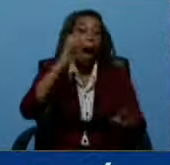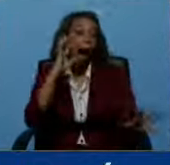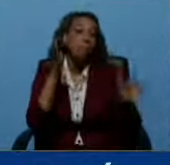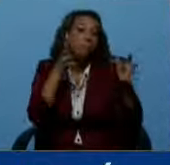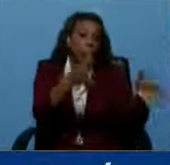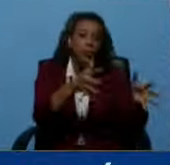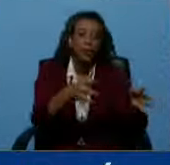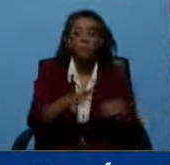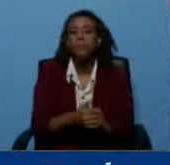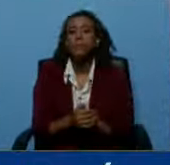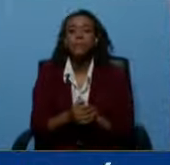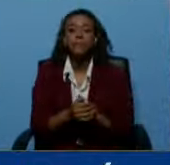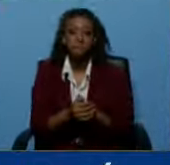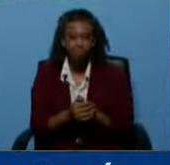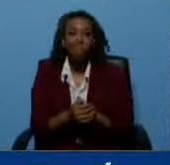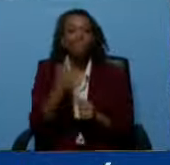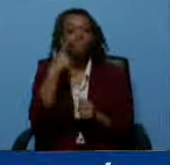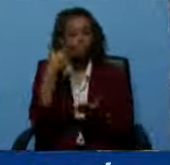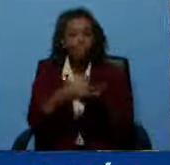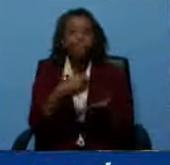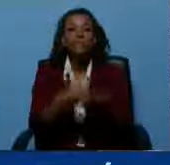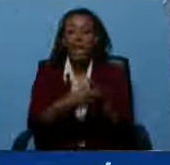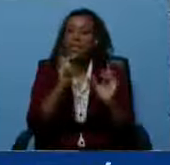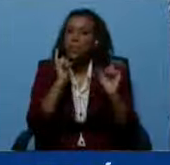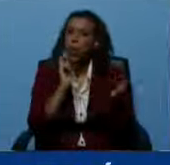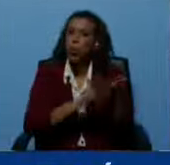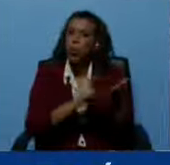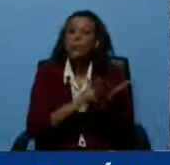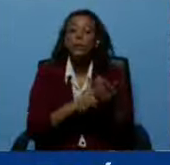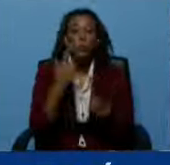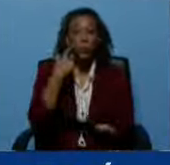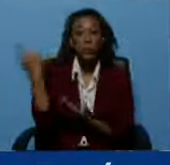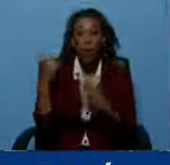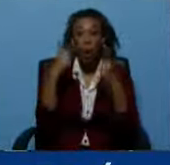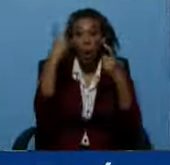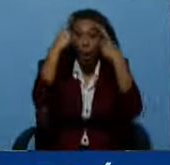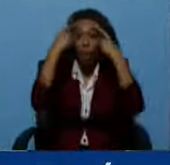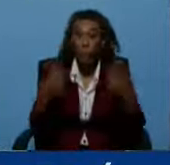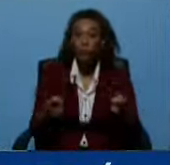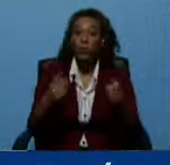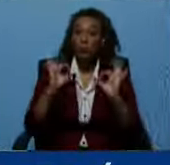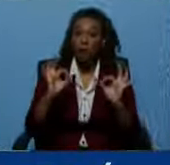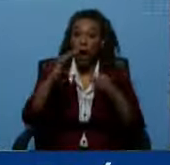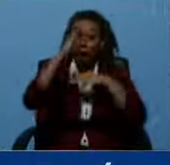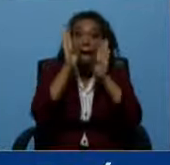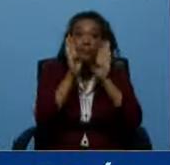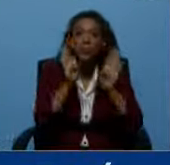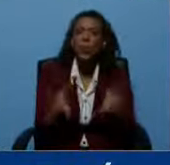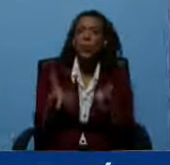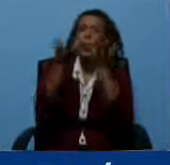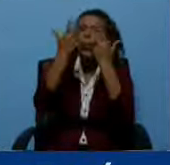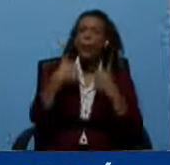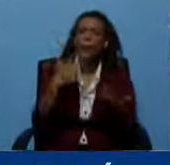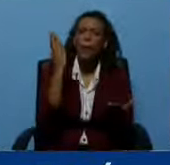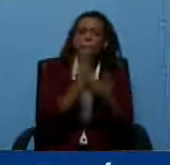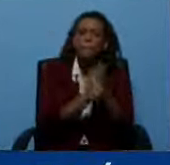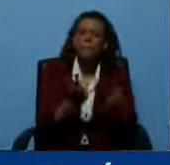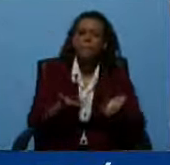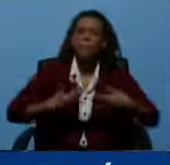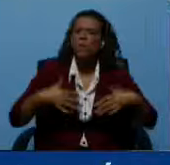niños. Sí. Y estos son gente, bueno, joven, profesionales así, jóvenes. Así es. ¿Ah? ¿Qué me tienes ahí esa carpeta?